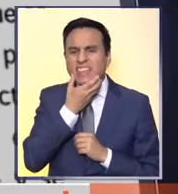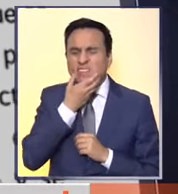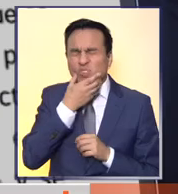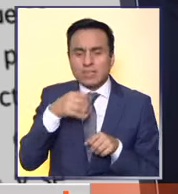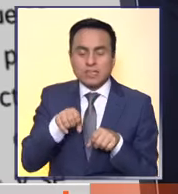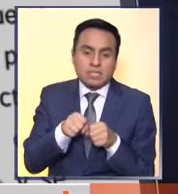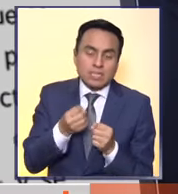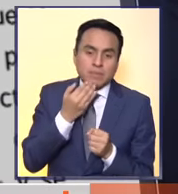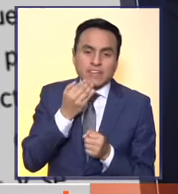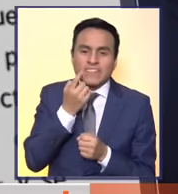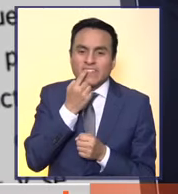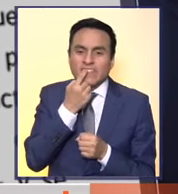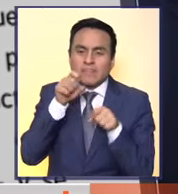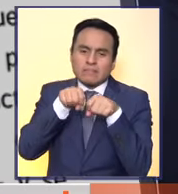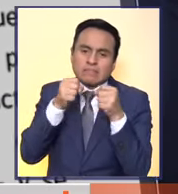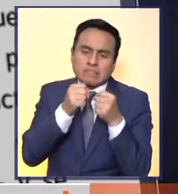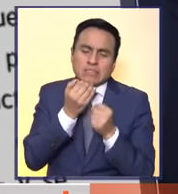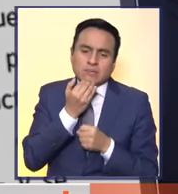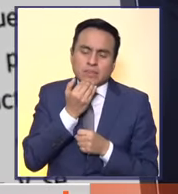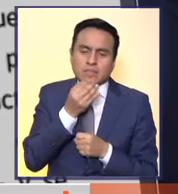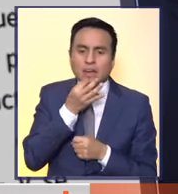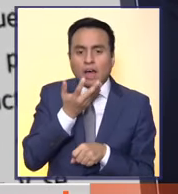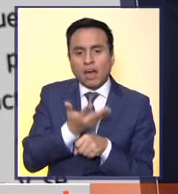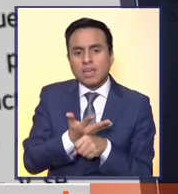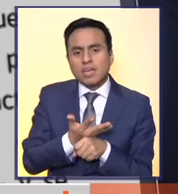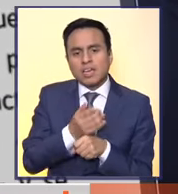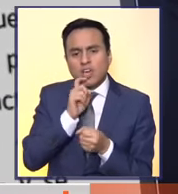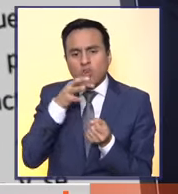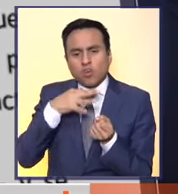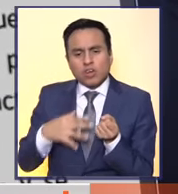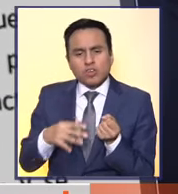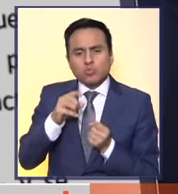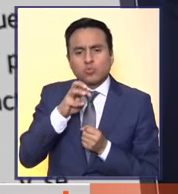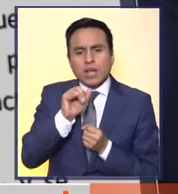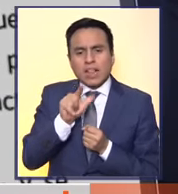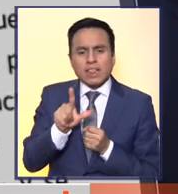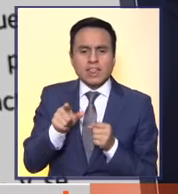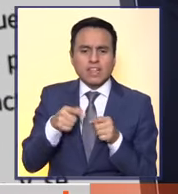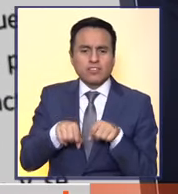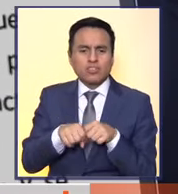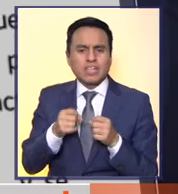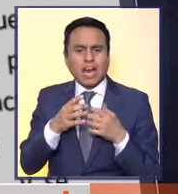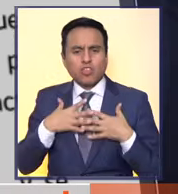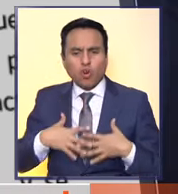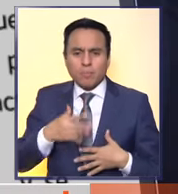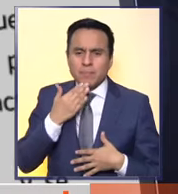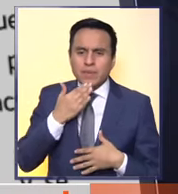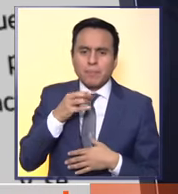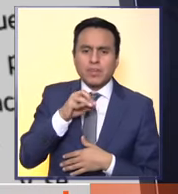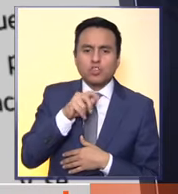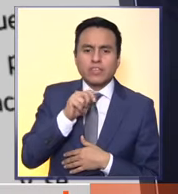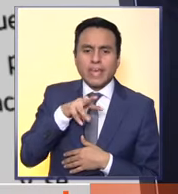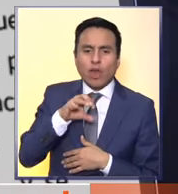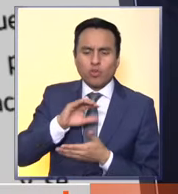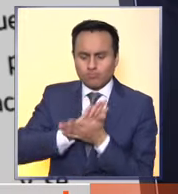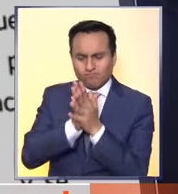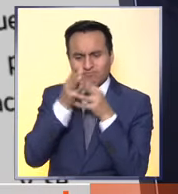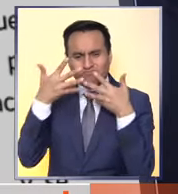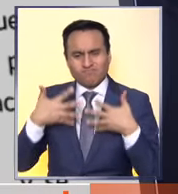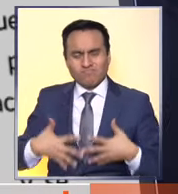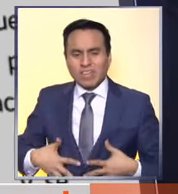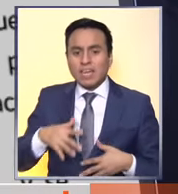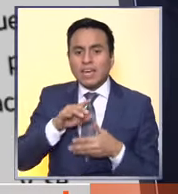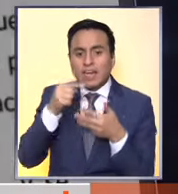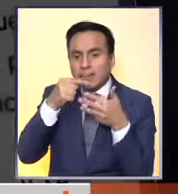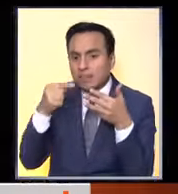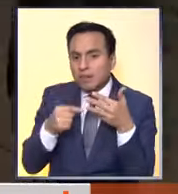pérdida de piezas dentales. También presenta una hemorragia subdural y lesiones en el abdomen y retroperitoneo. De todas maneras, está fuera